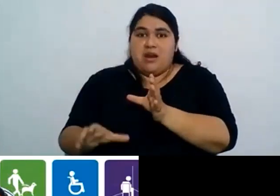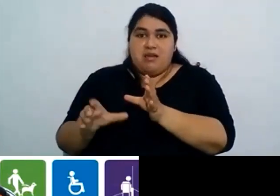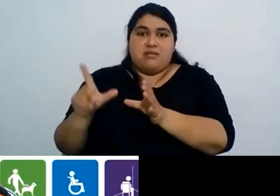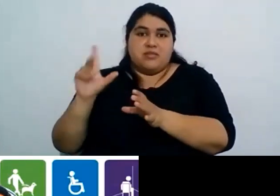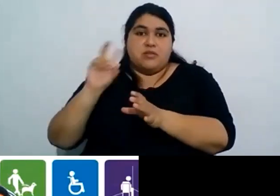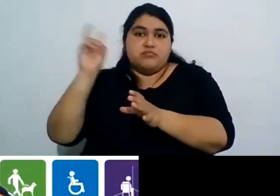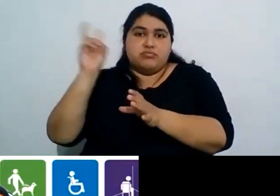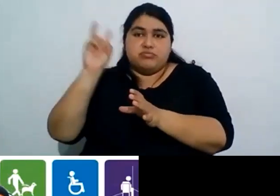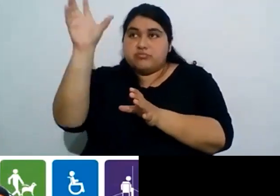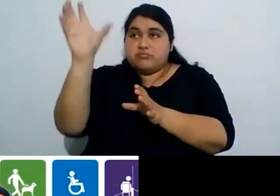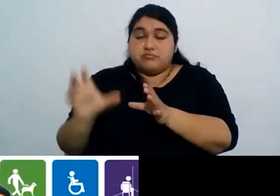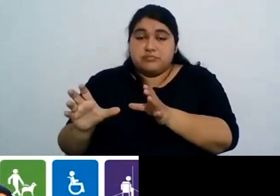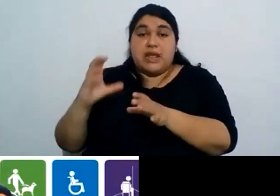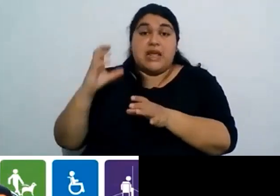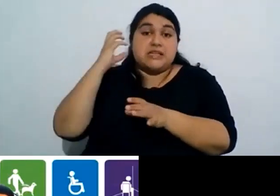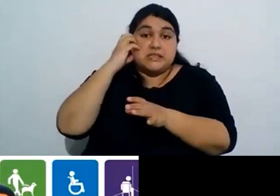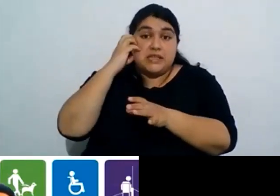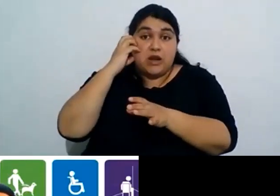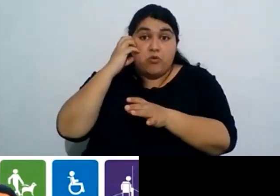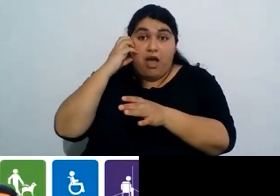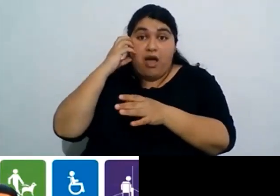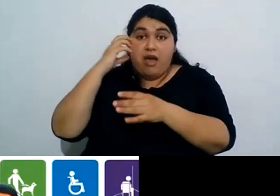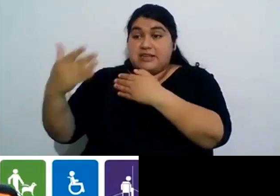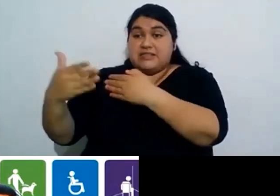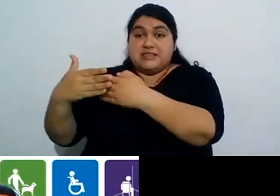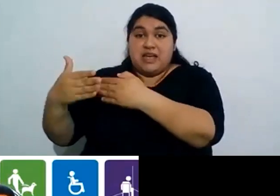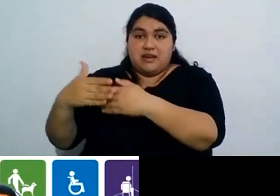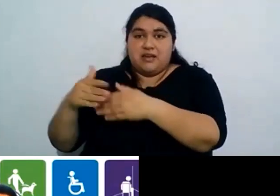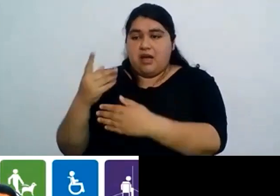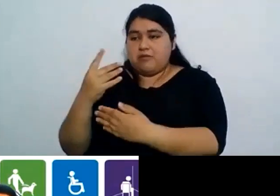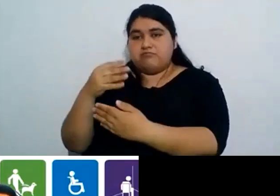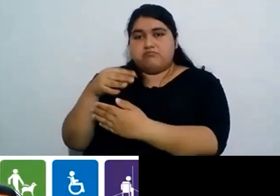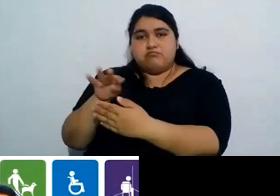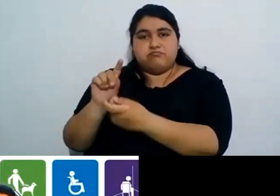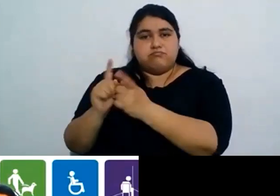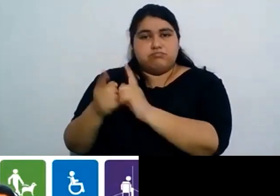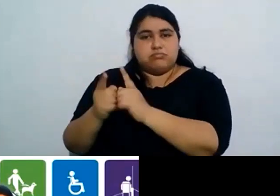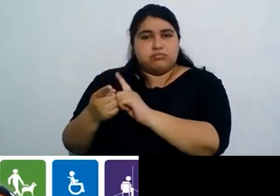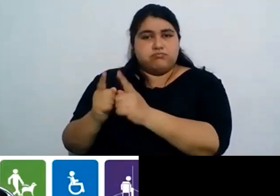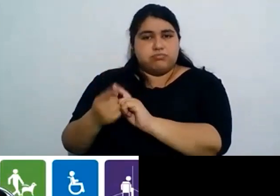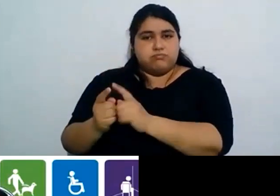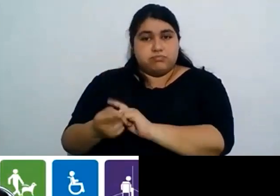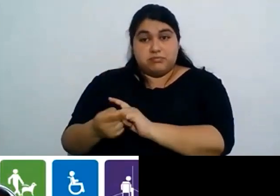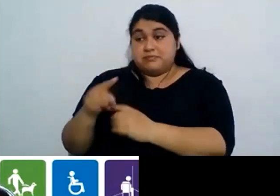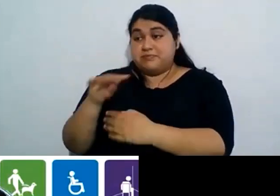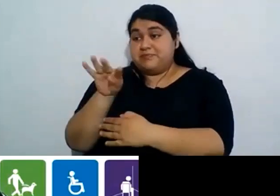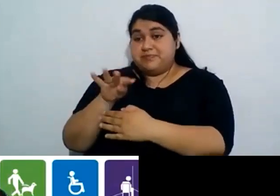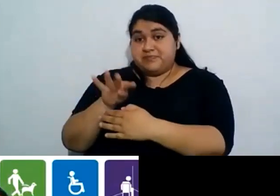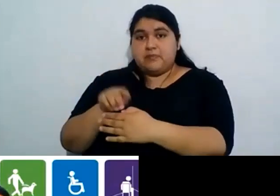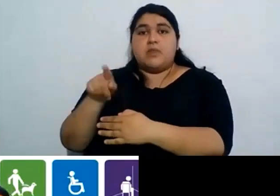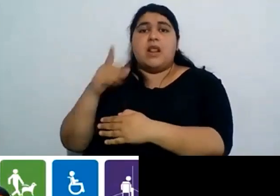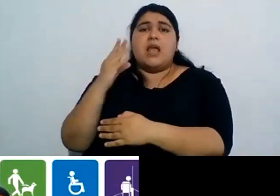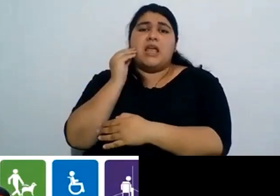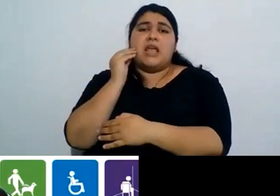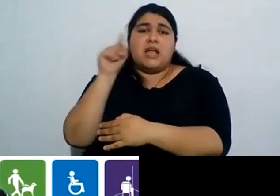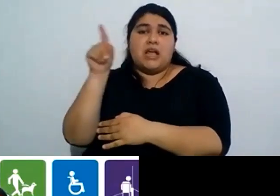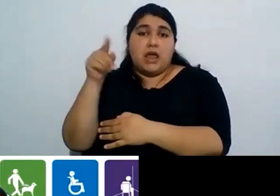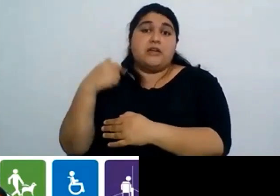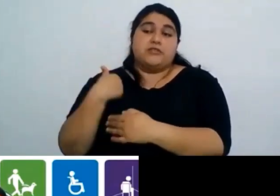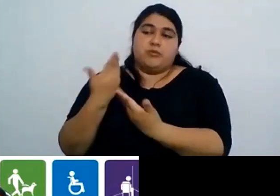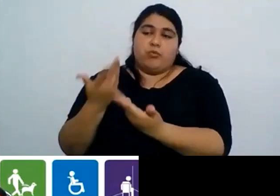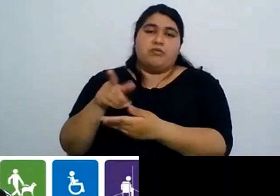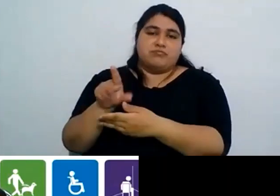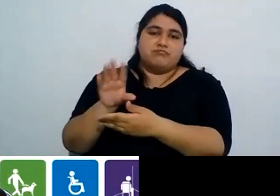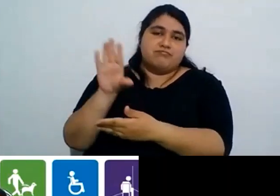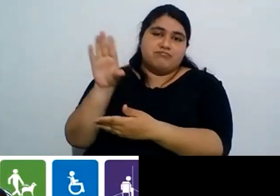un celular con el transcriptor que les he mostrado hace un momento. Estaba en inglés, lo hemos puesto en inglés.